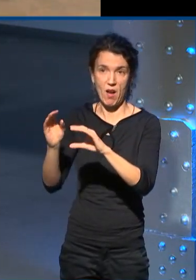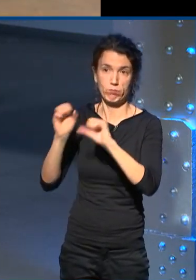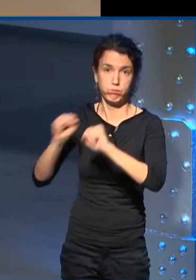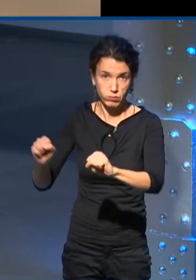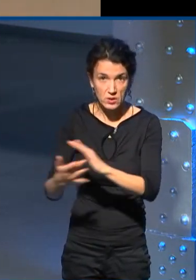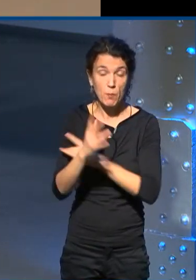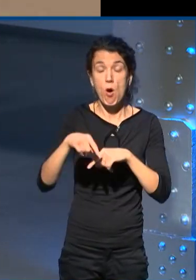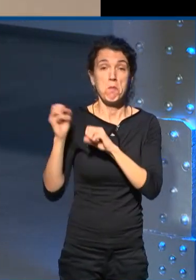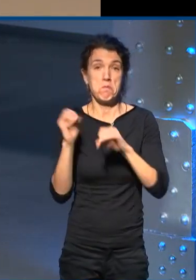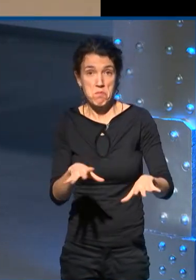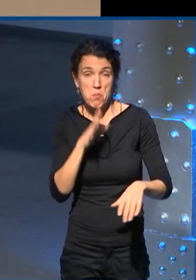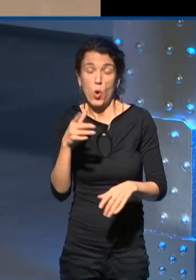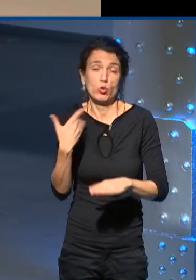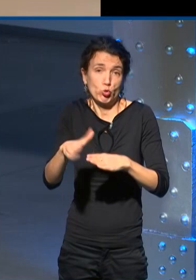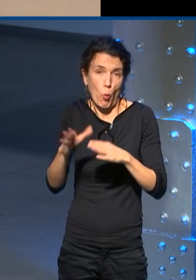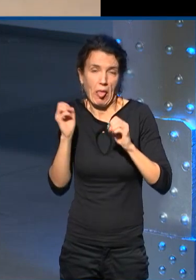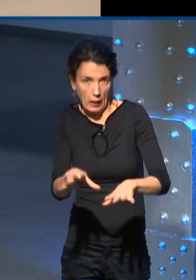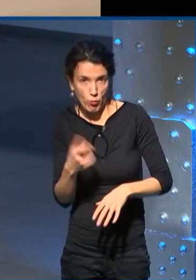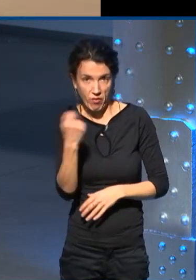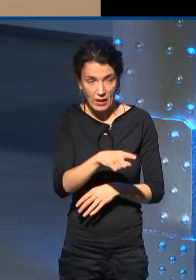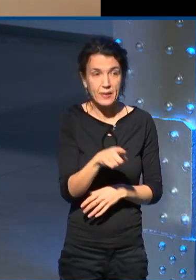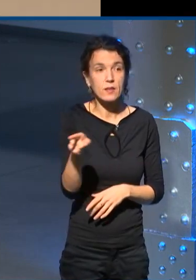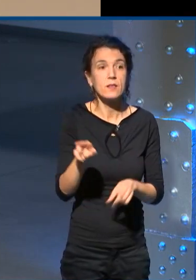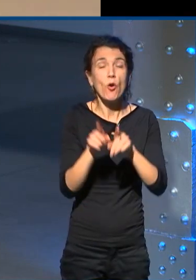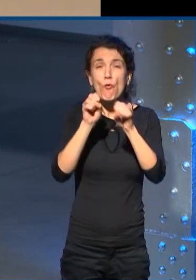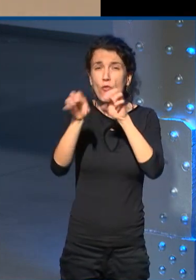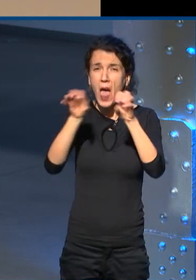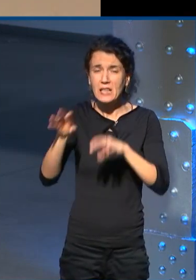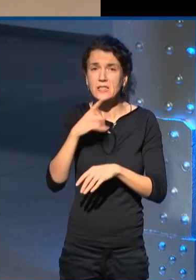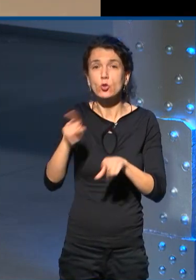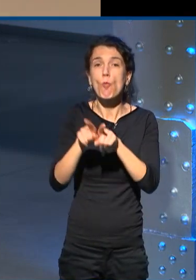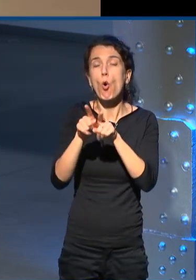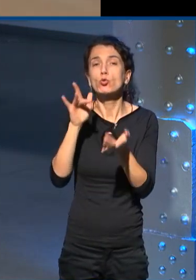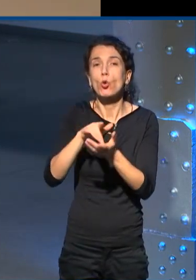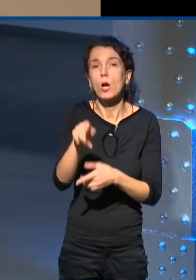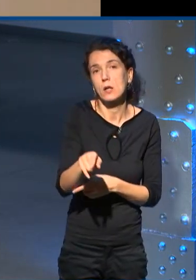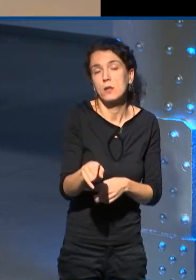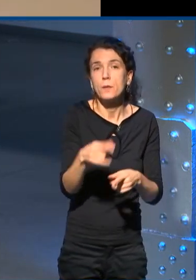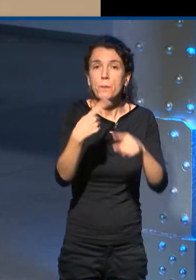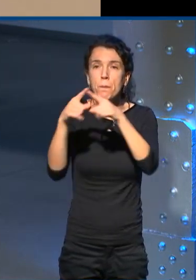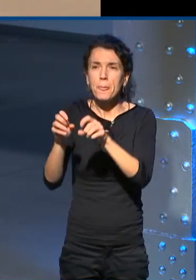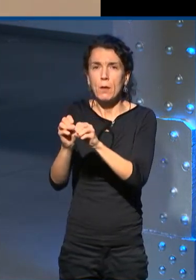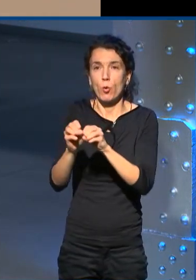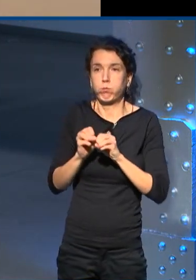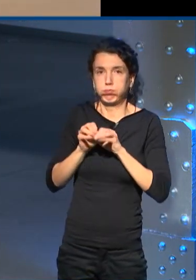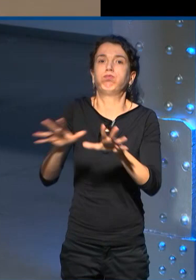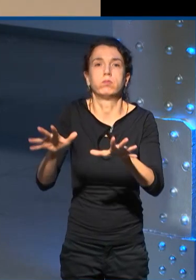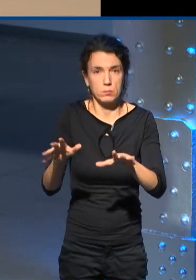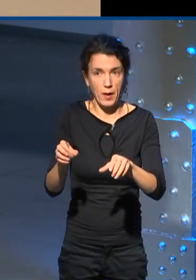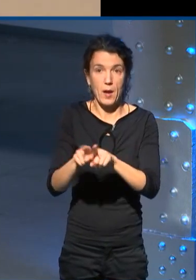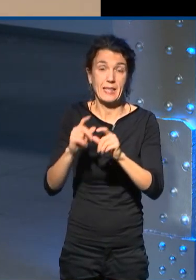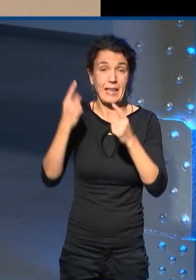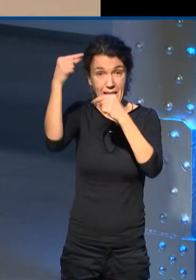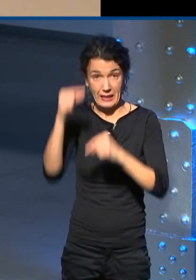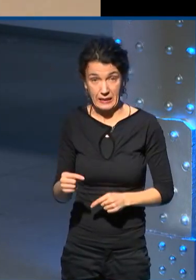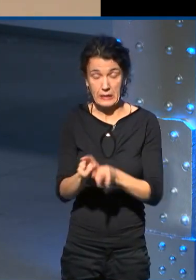nos deshacemos de ella cuando ya nos viene sobrando. Esos flashes que ven ahí son pequeñas actuaciones de pequeños propulsores para ir compensando, corrigiendo